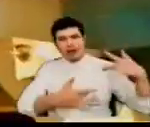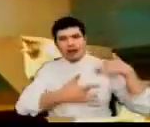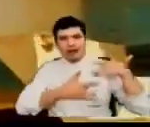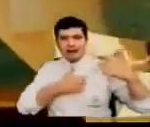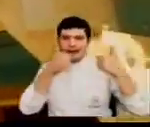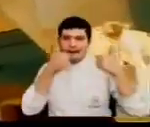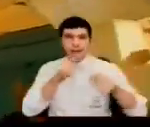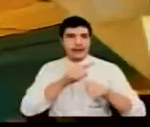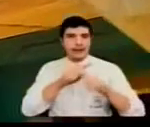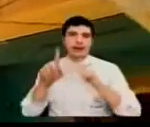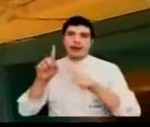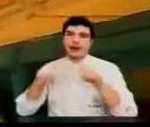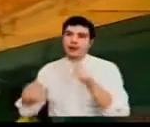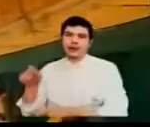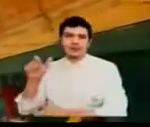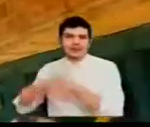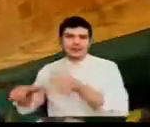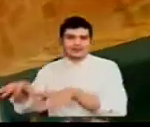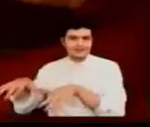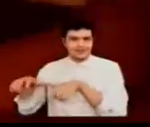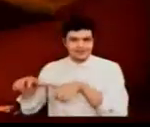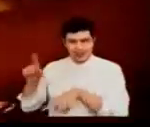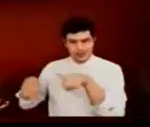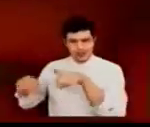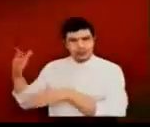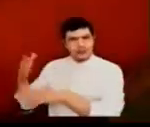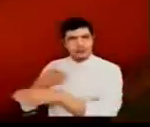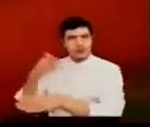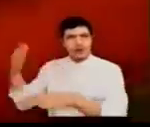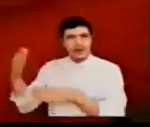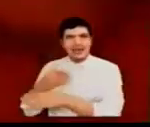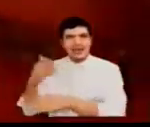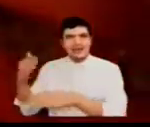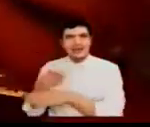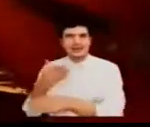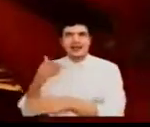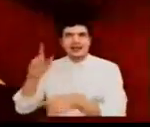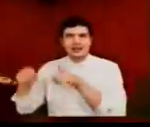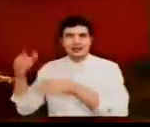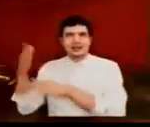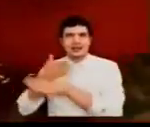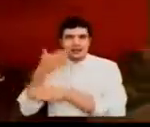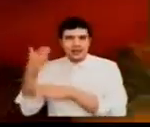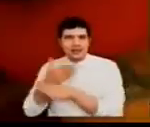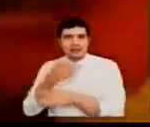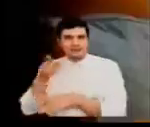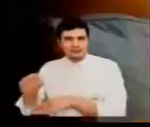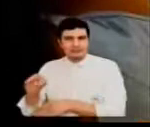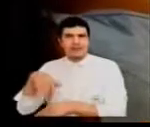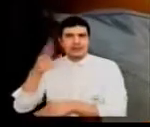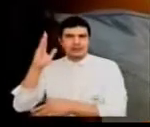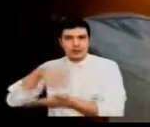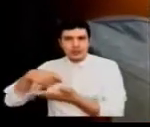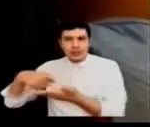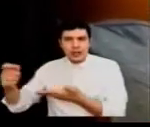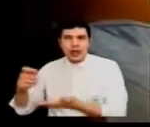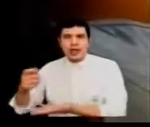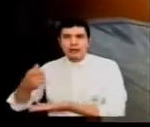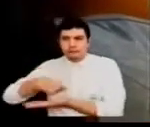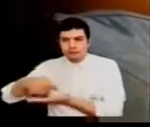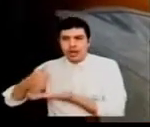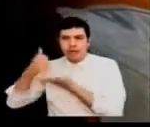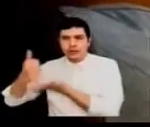así que la Contraloría General de la Nación puso en su radar a dos municipios del departamento de Santander ante las